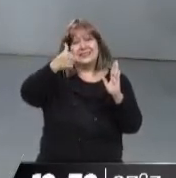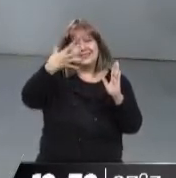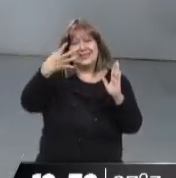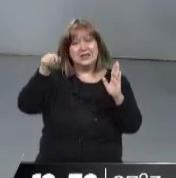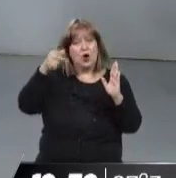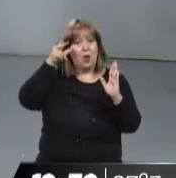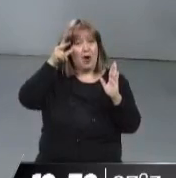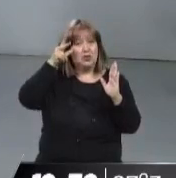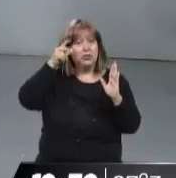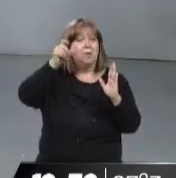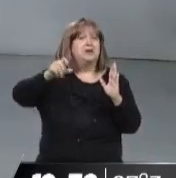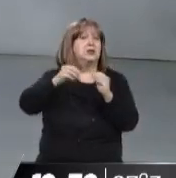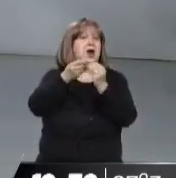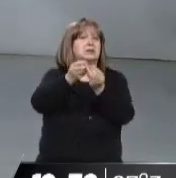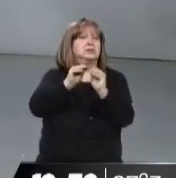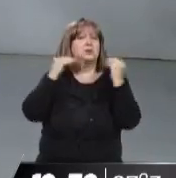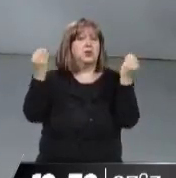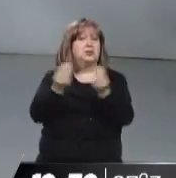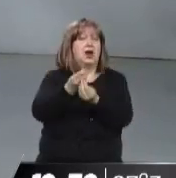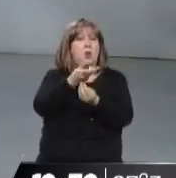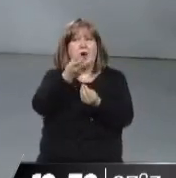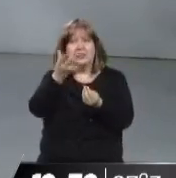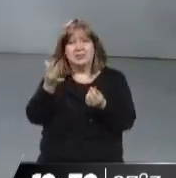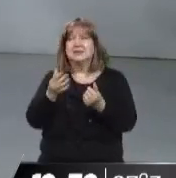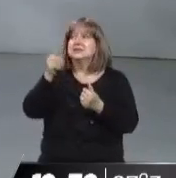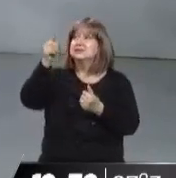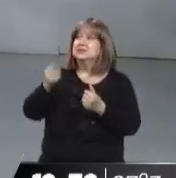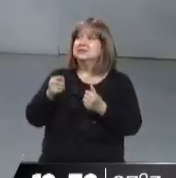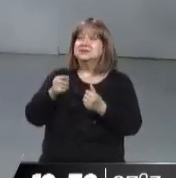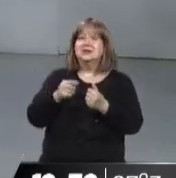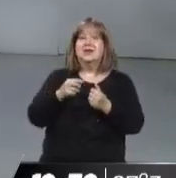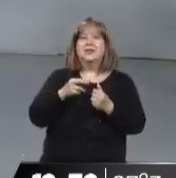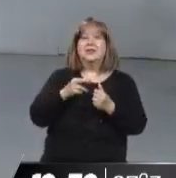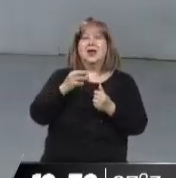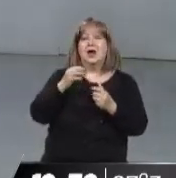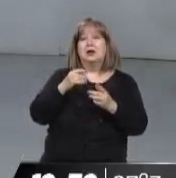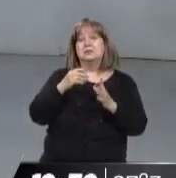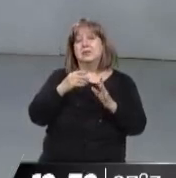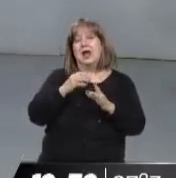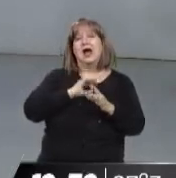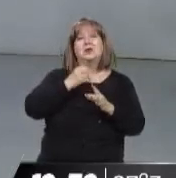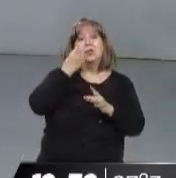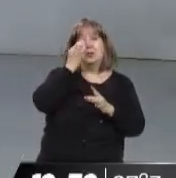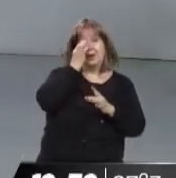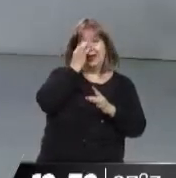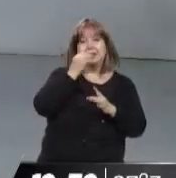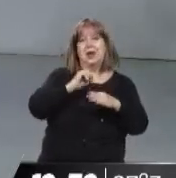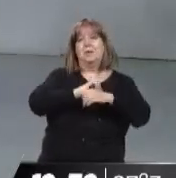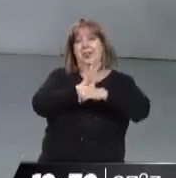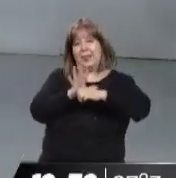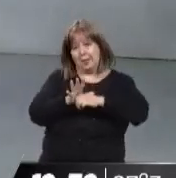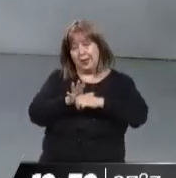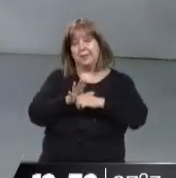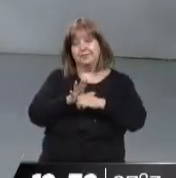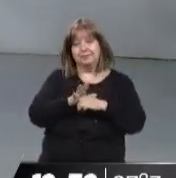65,8%. ¿De cuántas personas estamos hablando? Vamos directamente a compartir la otra información. 2020, que bueno, obviamente año de pandemia